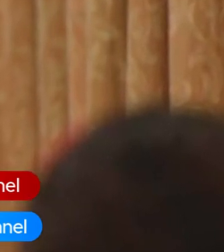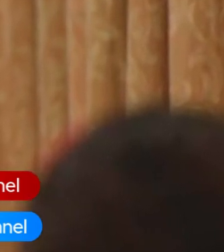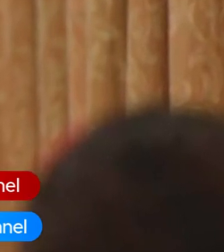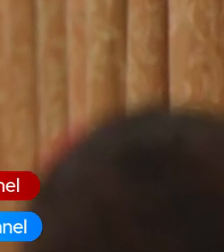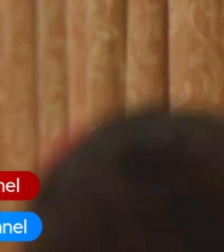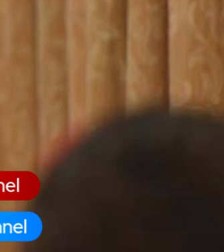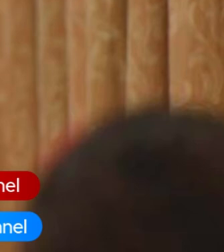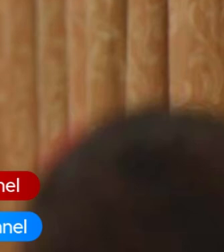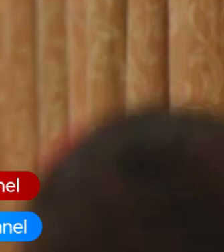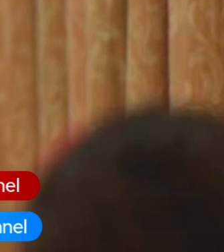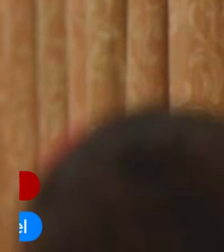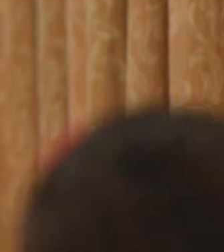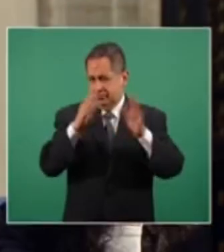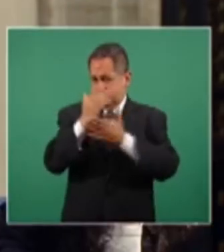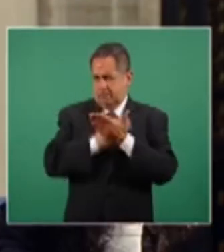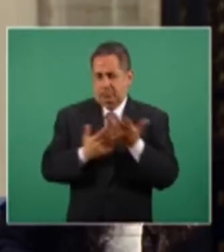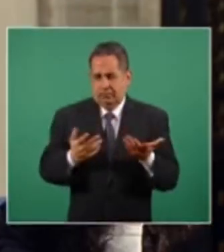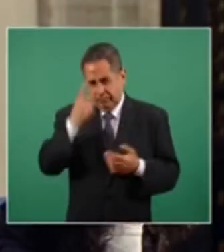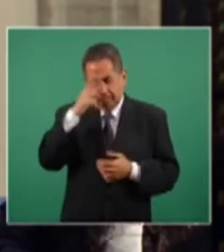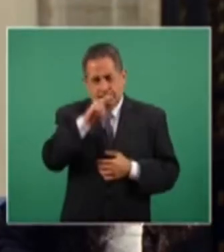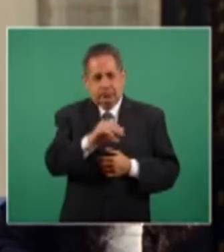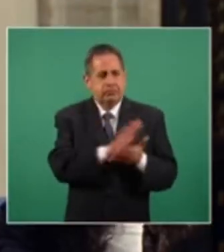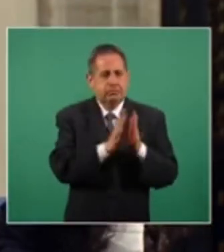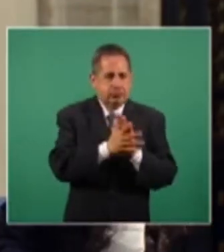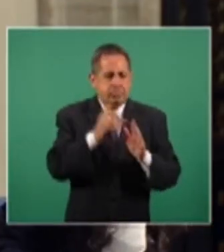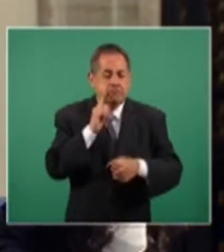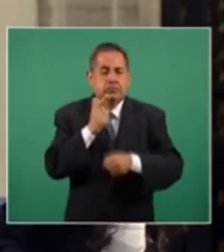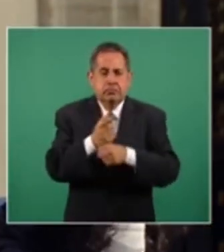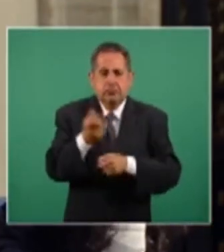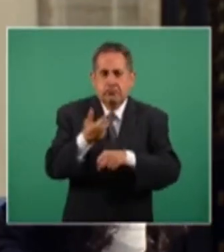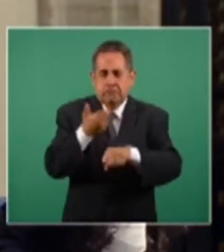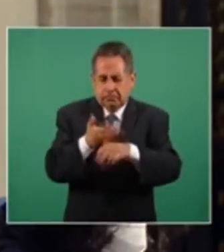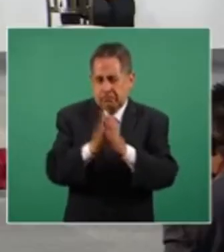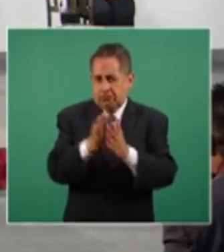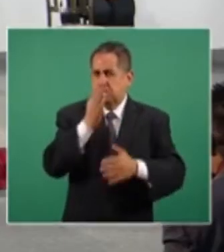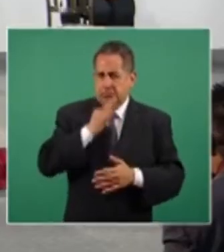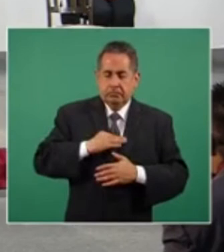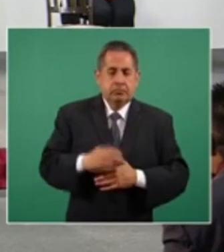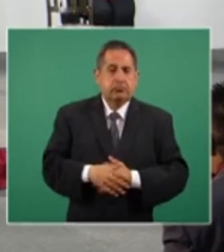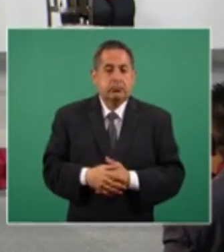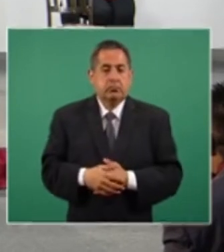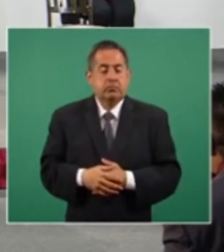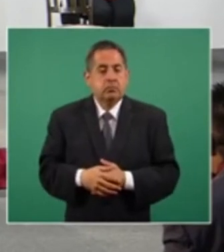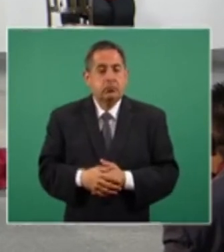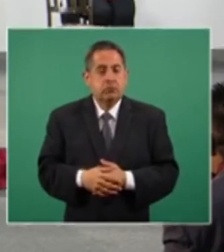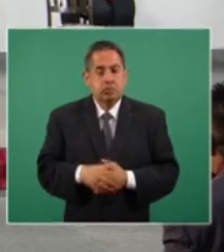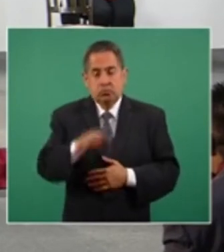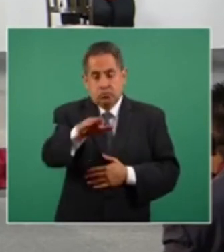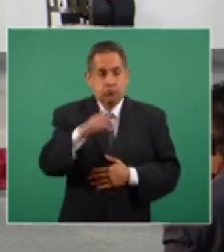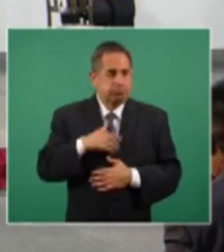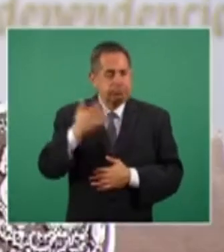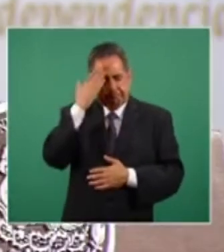despejar estas dudas de que no haya contubernio, secretaria, si me puede dar razón. lo que tengo